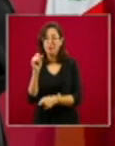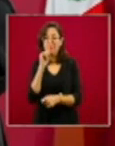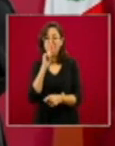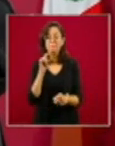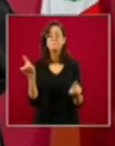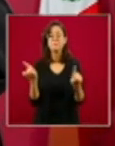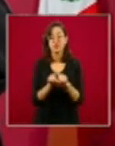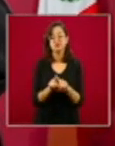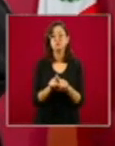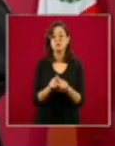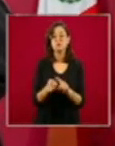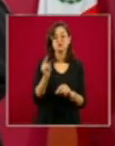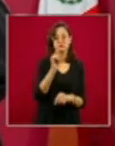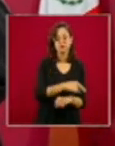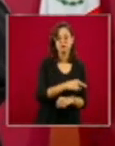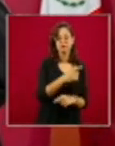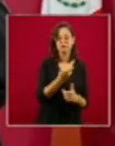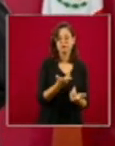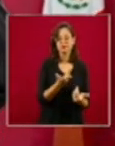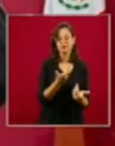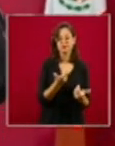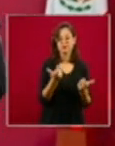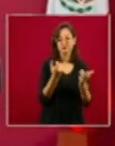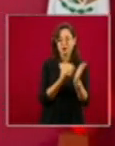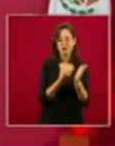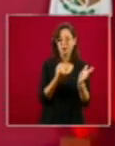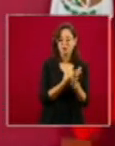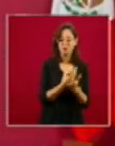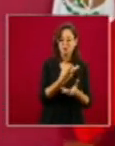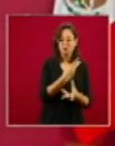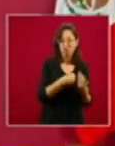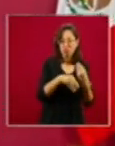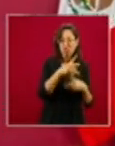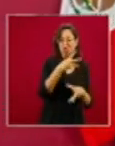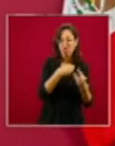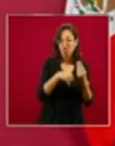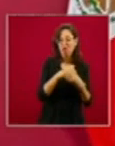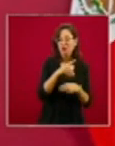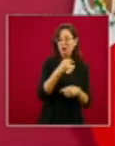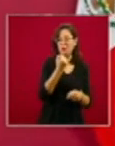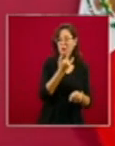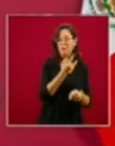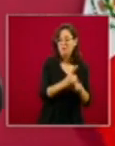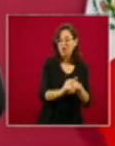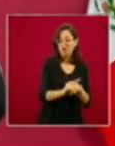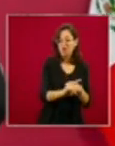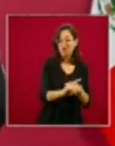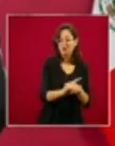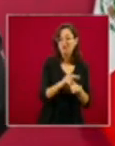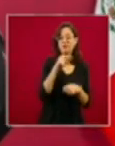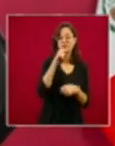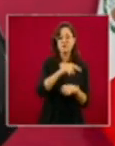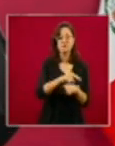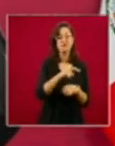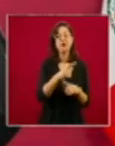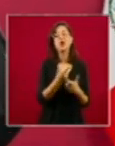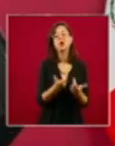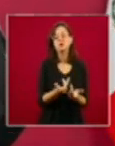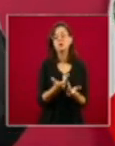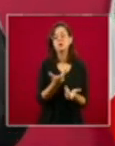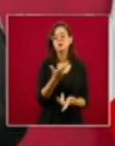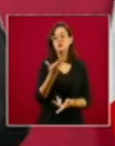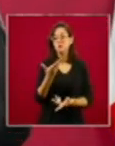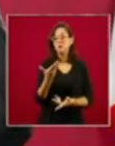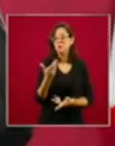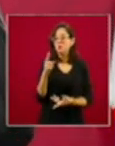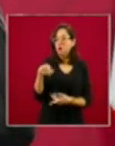una integración de mesas directivas de casilla no a través de funcionarios públicos porque se desconfían los funcionarios de gobierno, sino de los